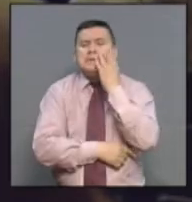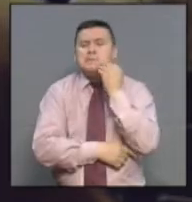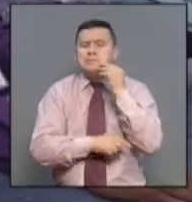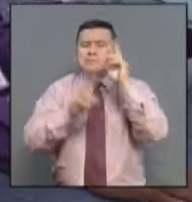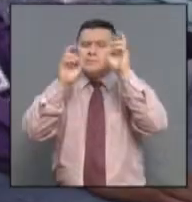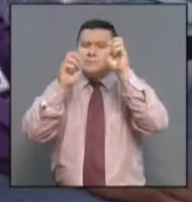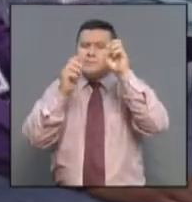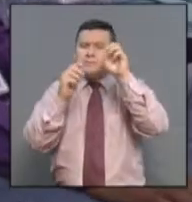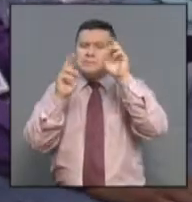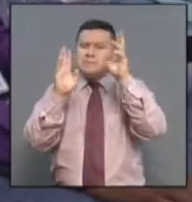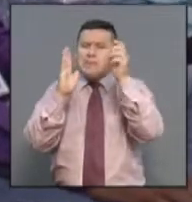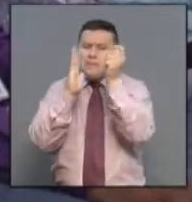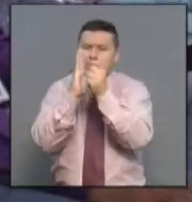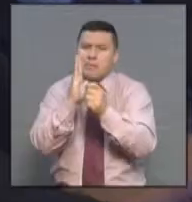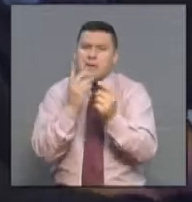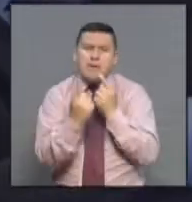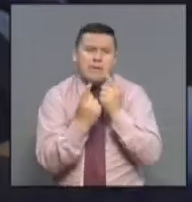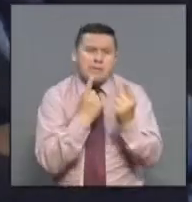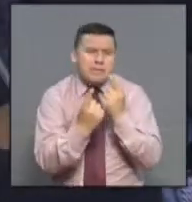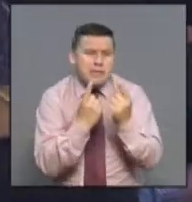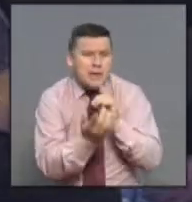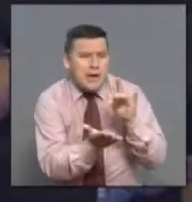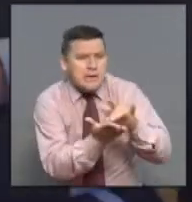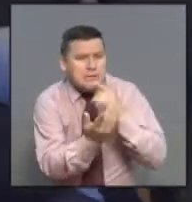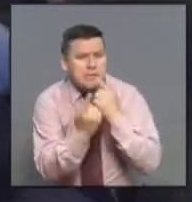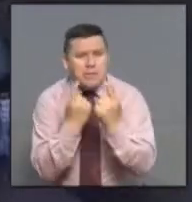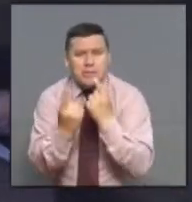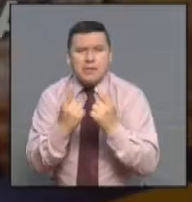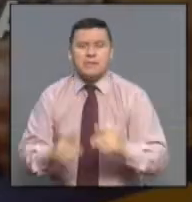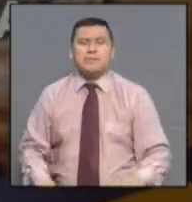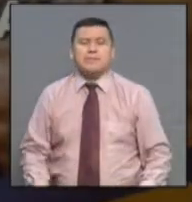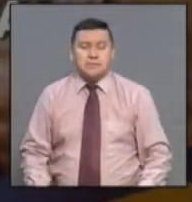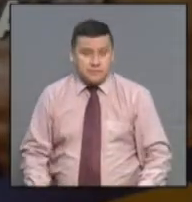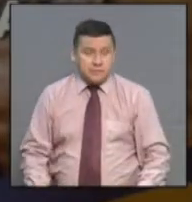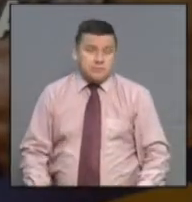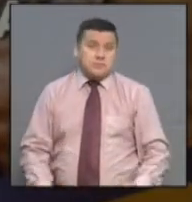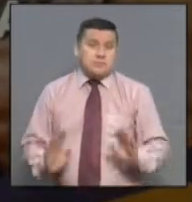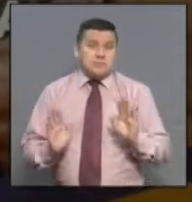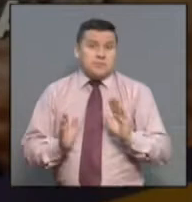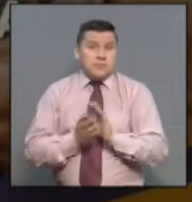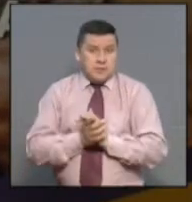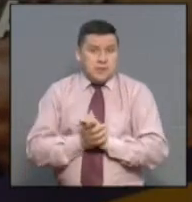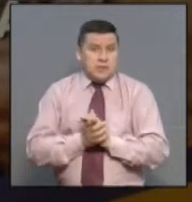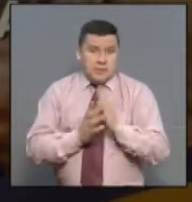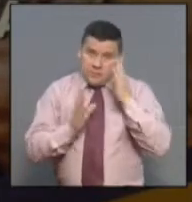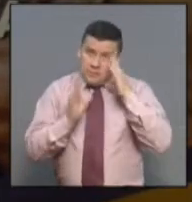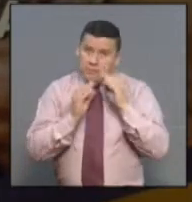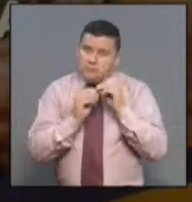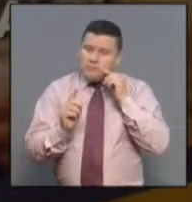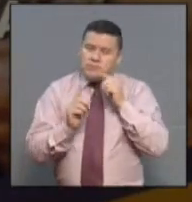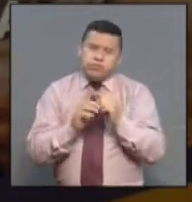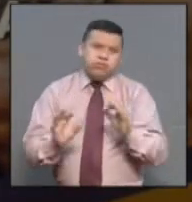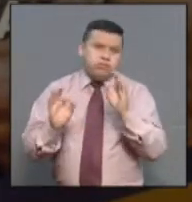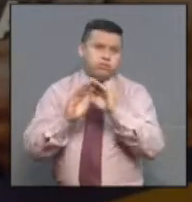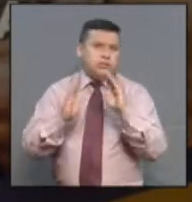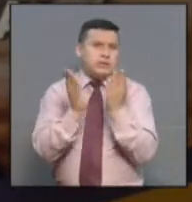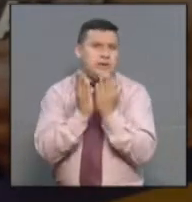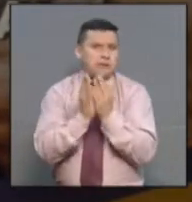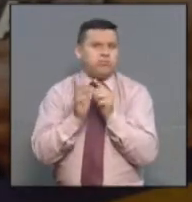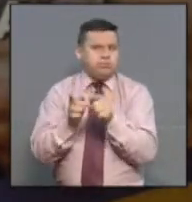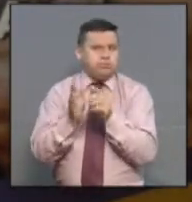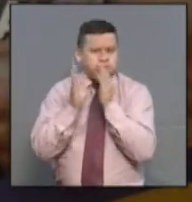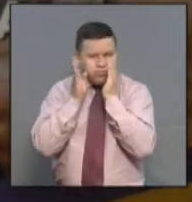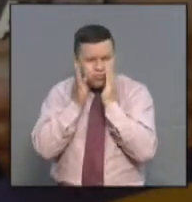el tema expusieron y dialogaron con los asistentes. Todos pues coincidimos en que el sector educativo es muy importante